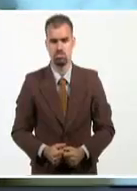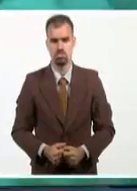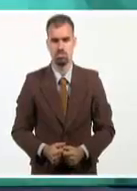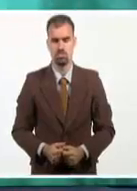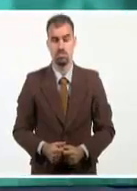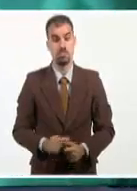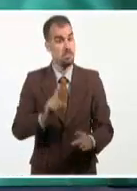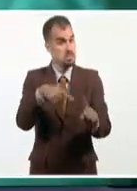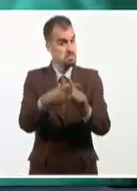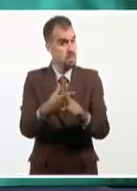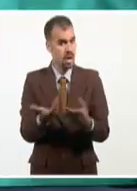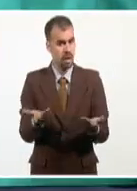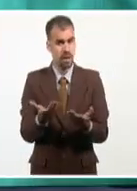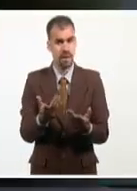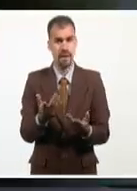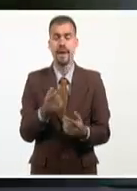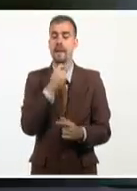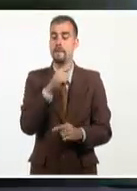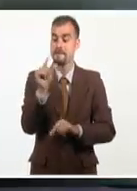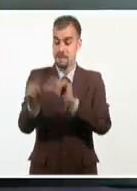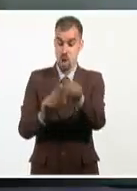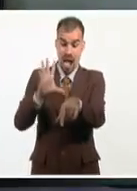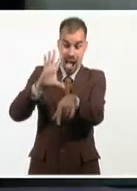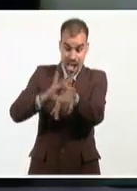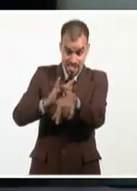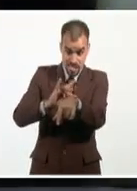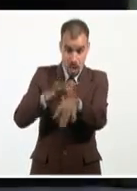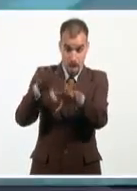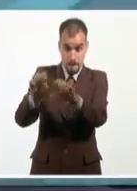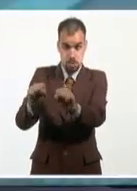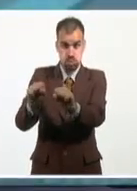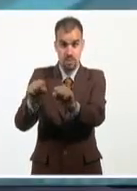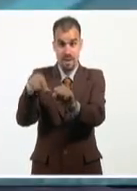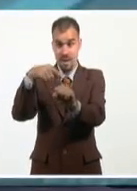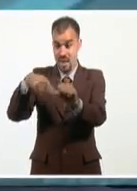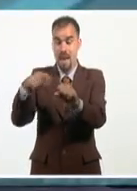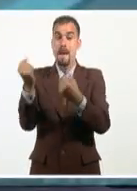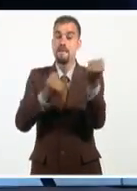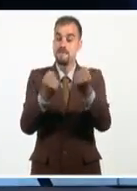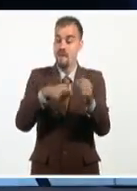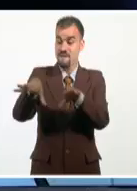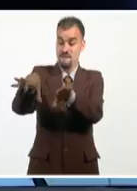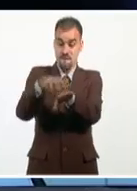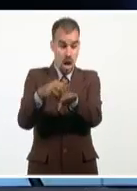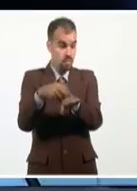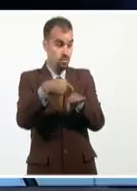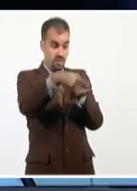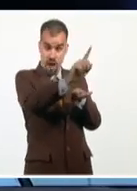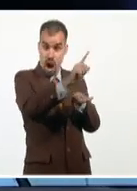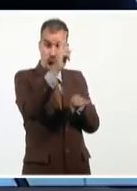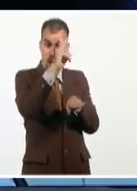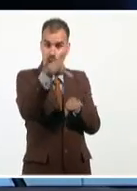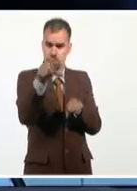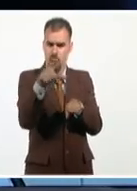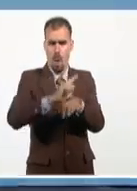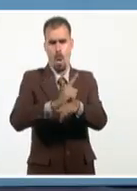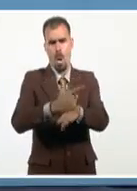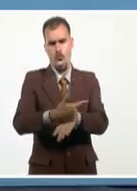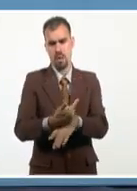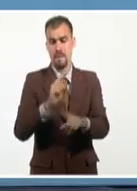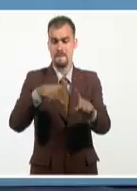el traslado de los casos positivos desde sus casas hasta los centros de salud, y las demoras en la comunicación de los resultados de los